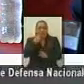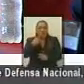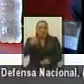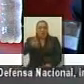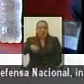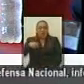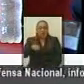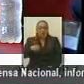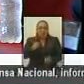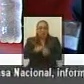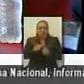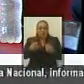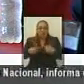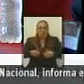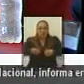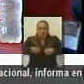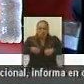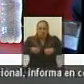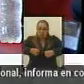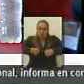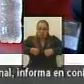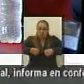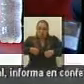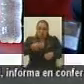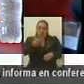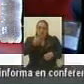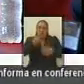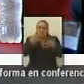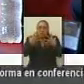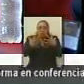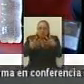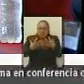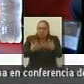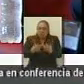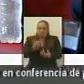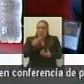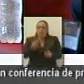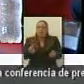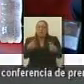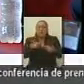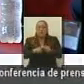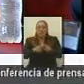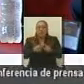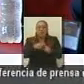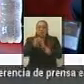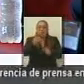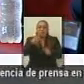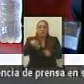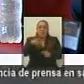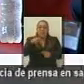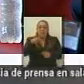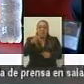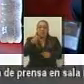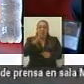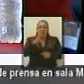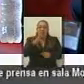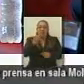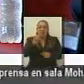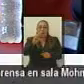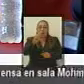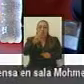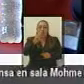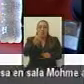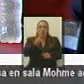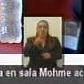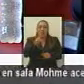a un alcalde con un polo de colores desteñidos, quien venía desde San Pablo, en Loreto, al fondo